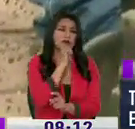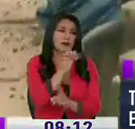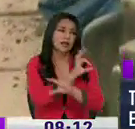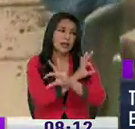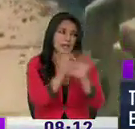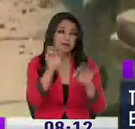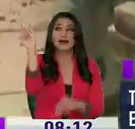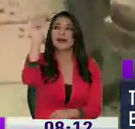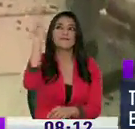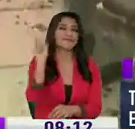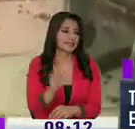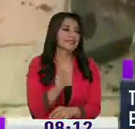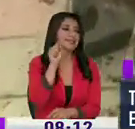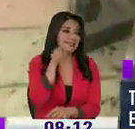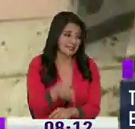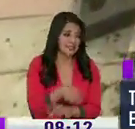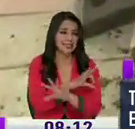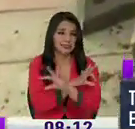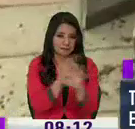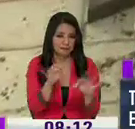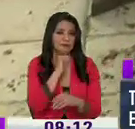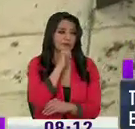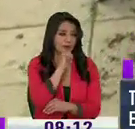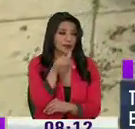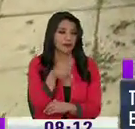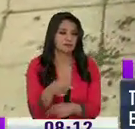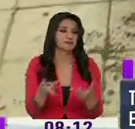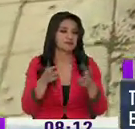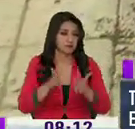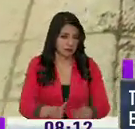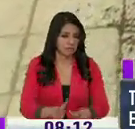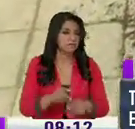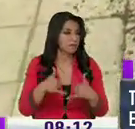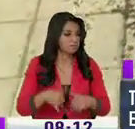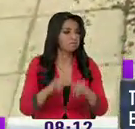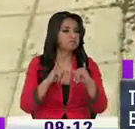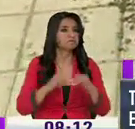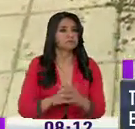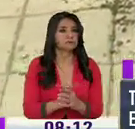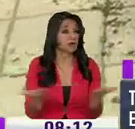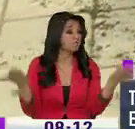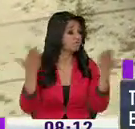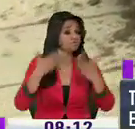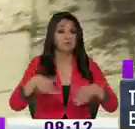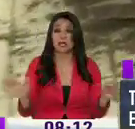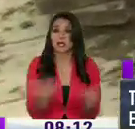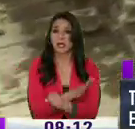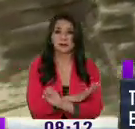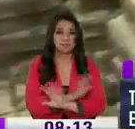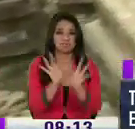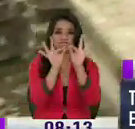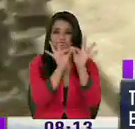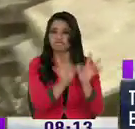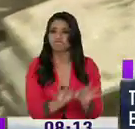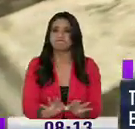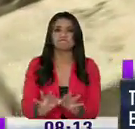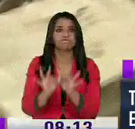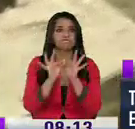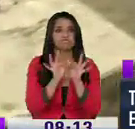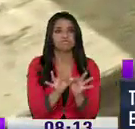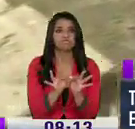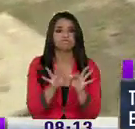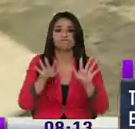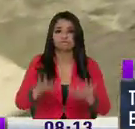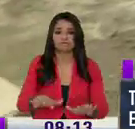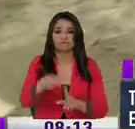de los grafitis. La limpieza de los grafitis que también estamos realizando, con eso terminaríamos de adecentar las